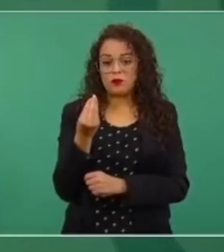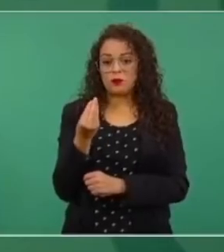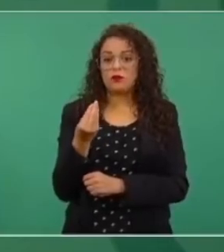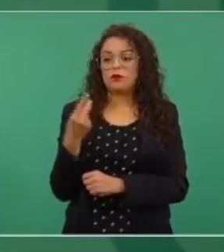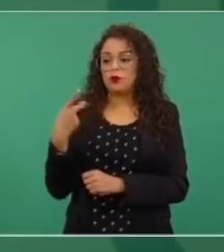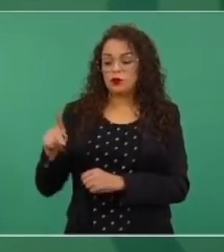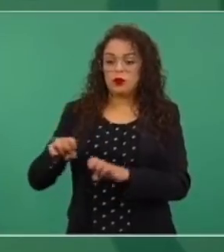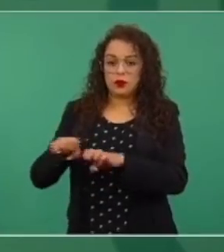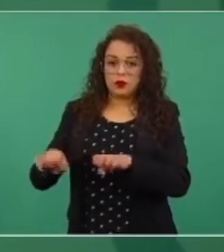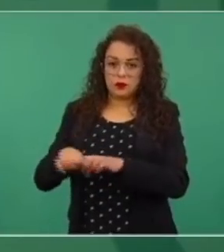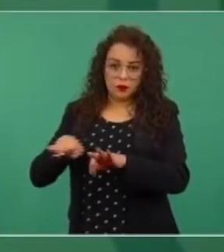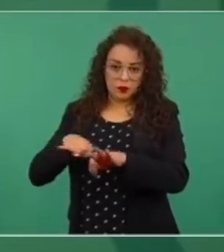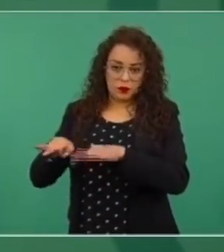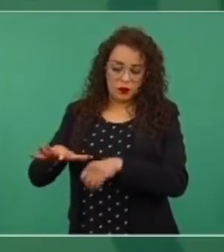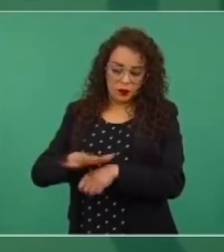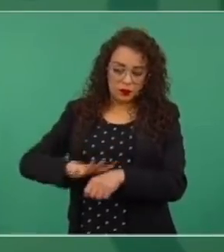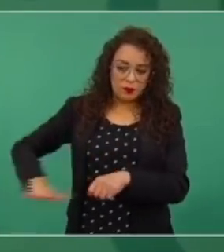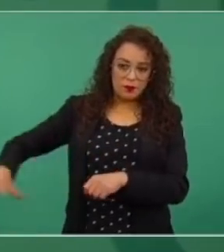burocrático,